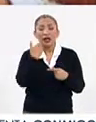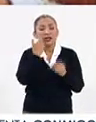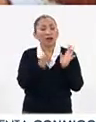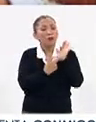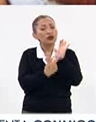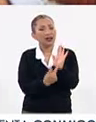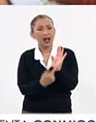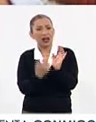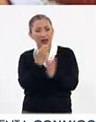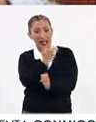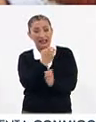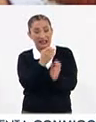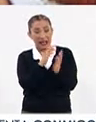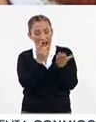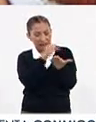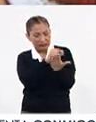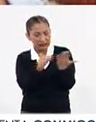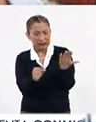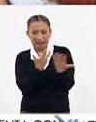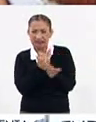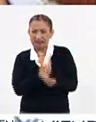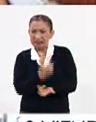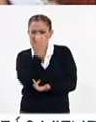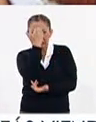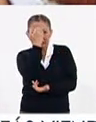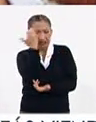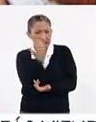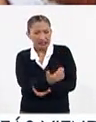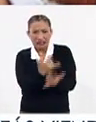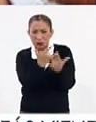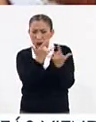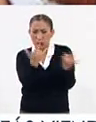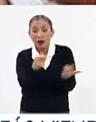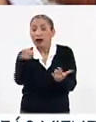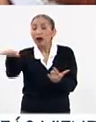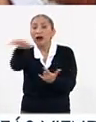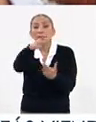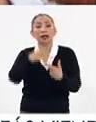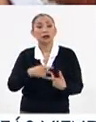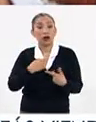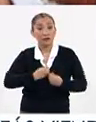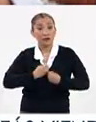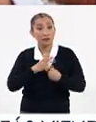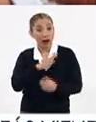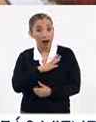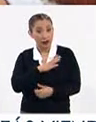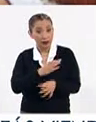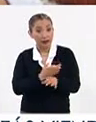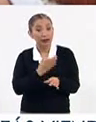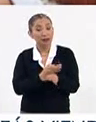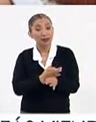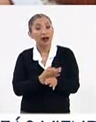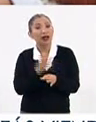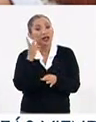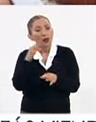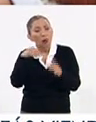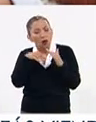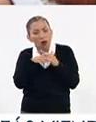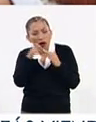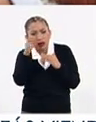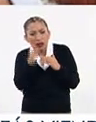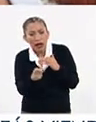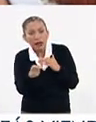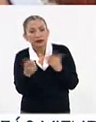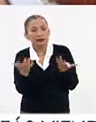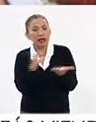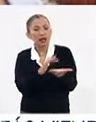a través de líneas crudas, directas, lo que la sociedad está viviendo y que nos lleva a adentrarnos a